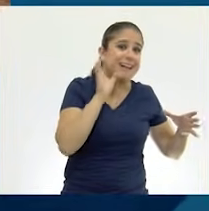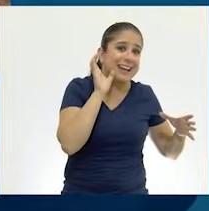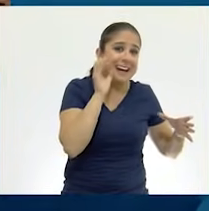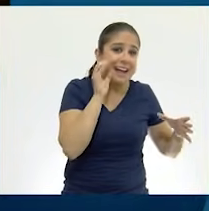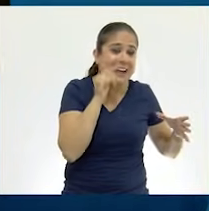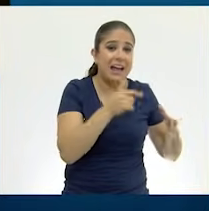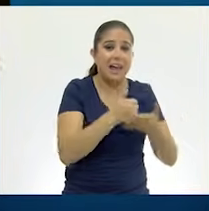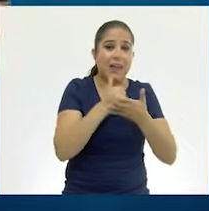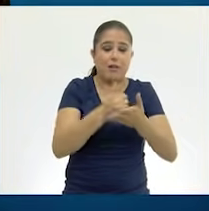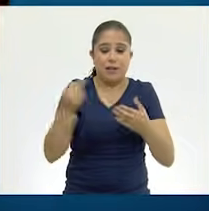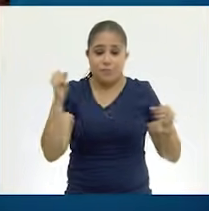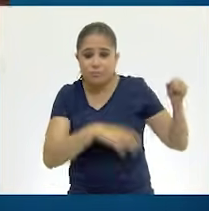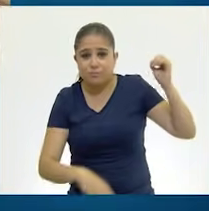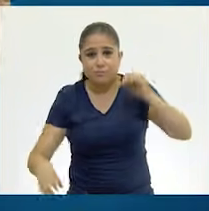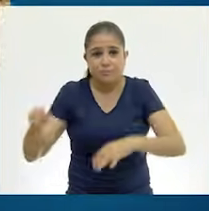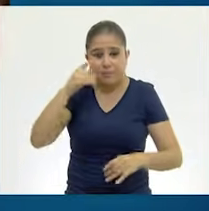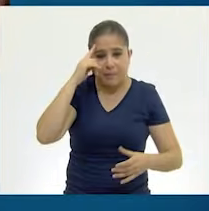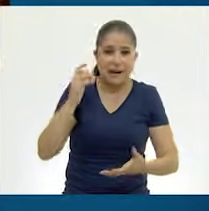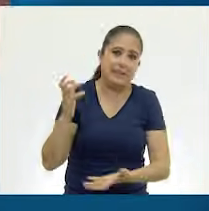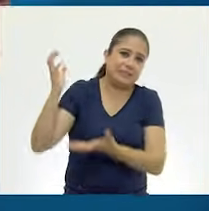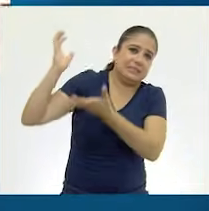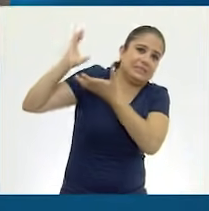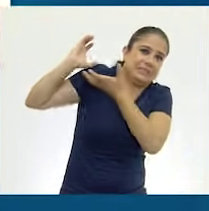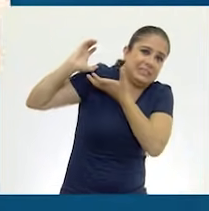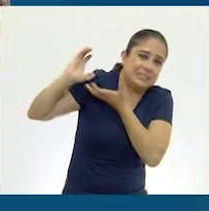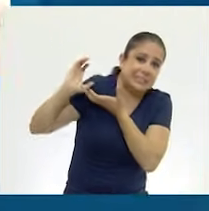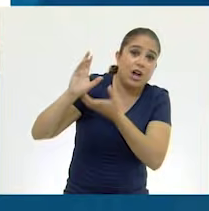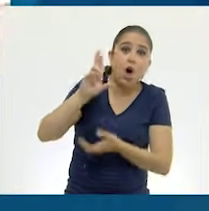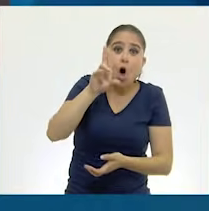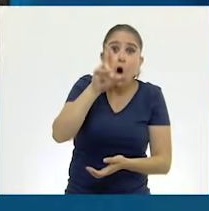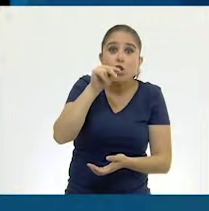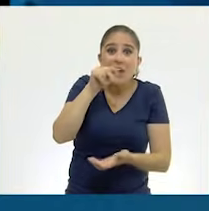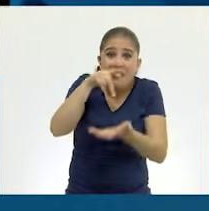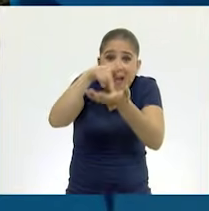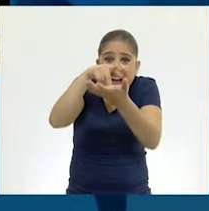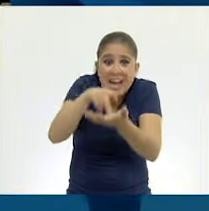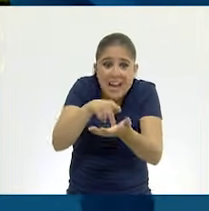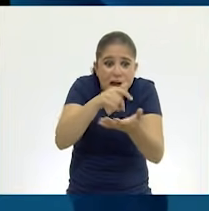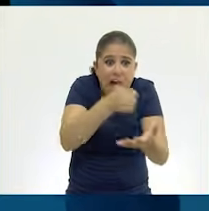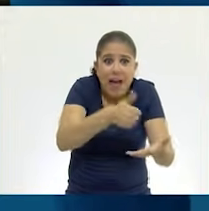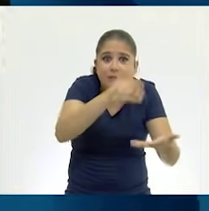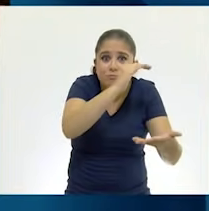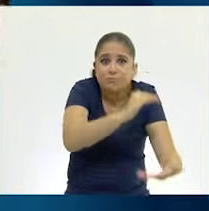se ayudan para cargarlos en la espalda. 80 kilos pesa cada uno.